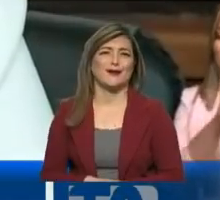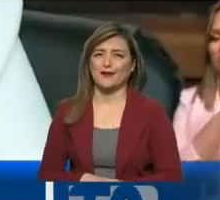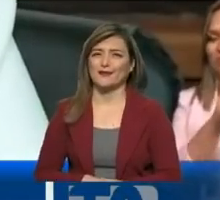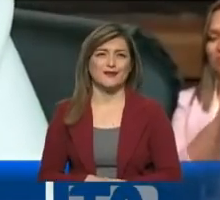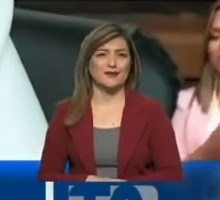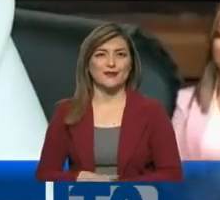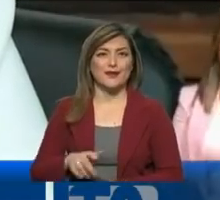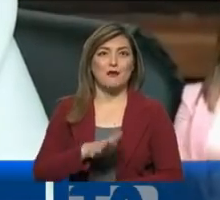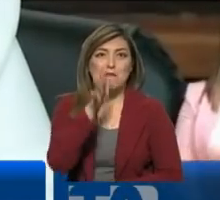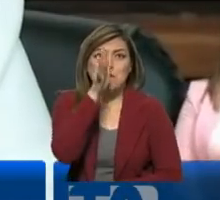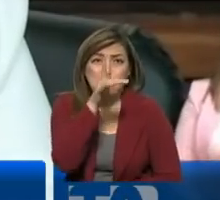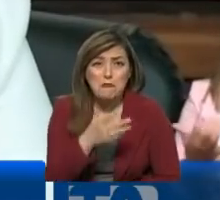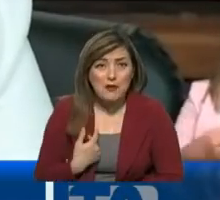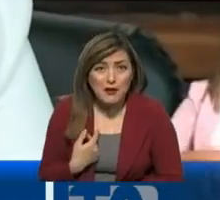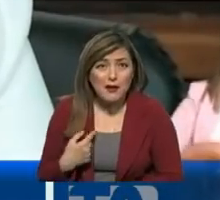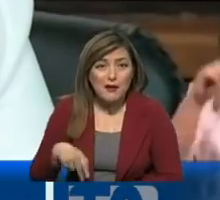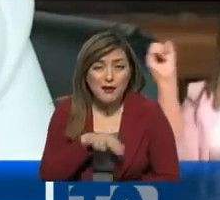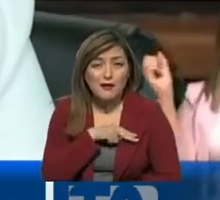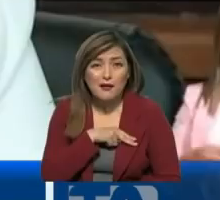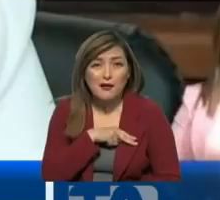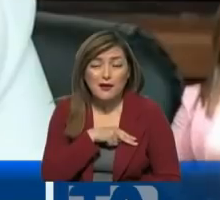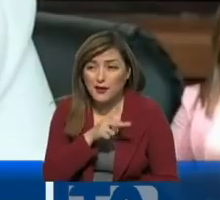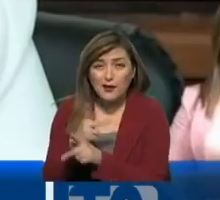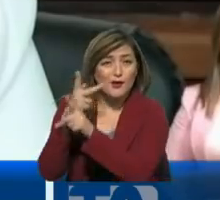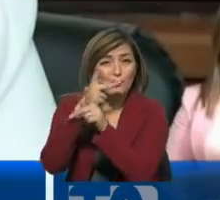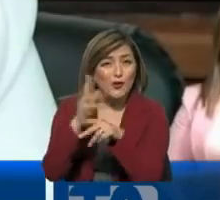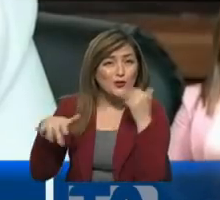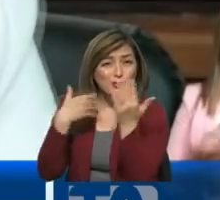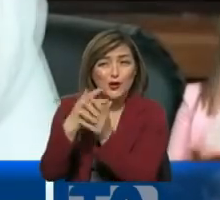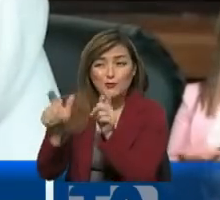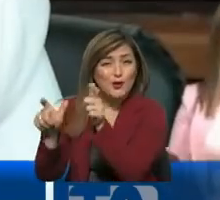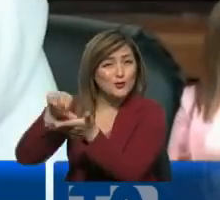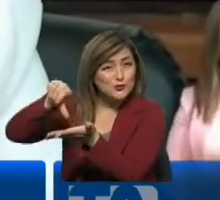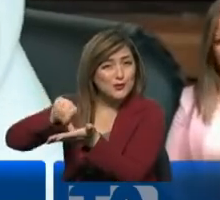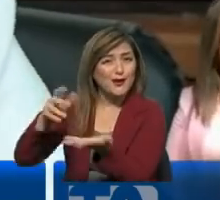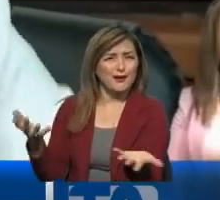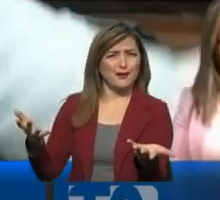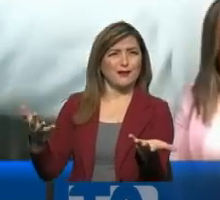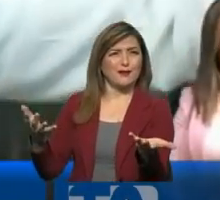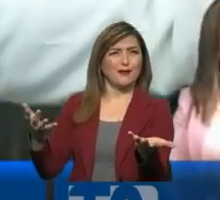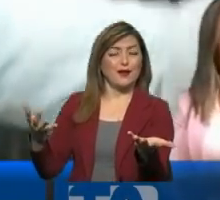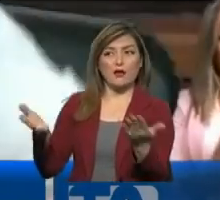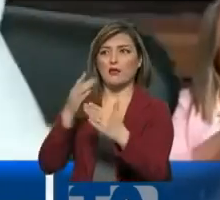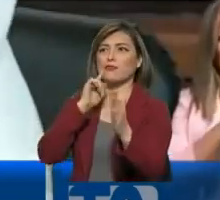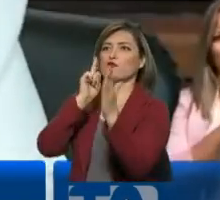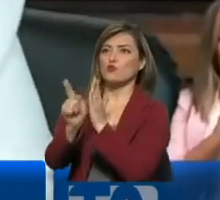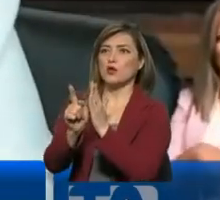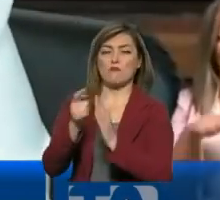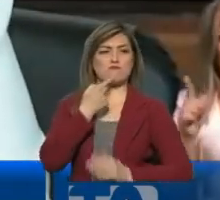Nos acaban de tomar el pelo al Consejo y a toda la ciudad. No fueron capaces